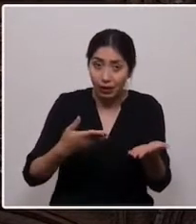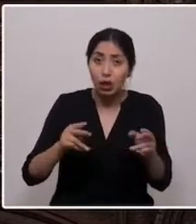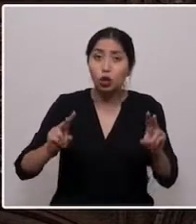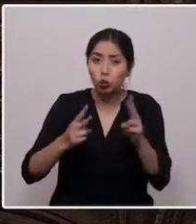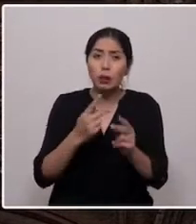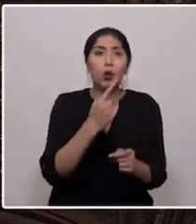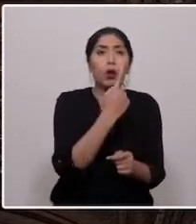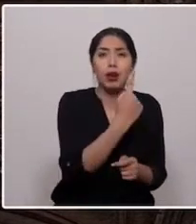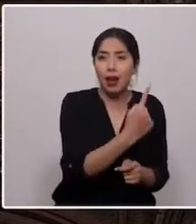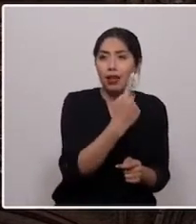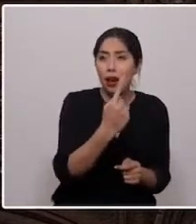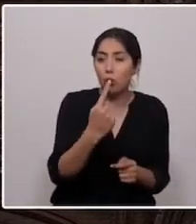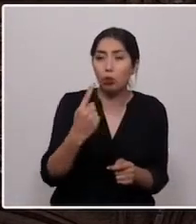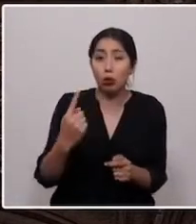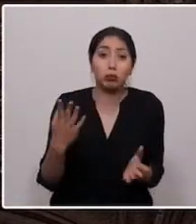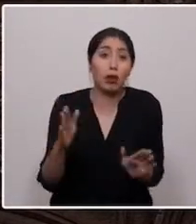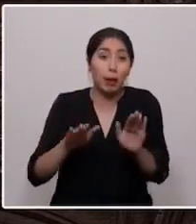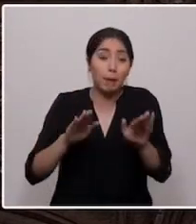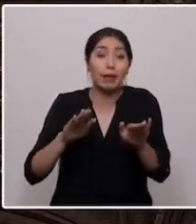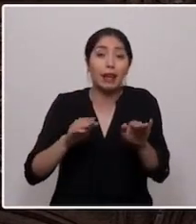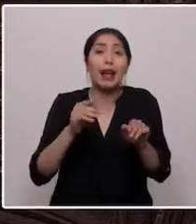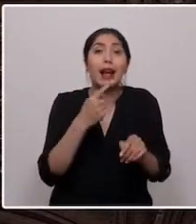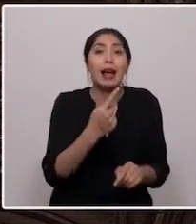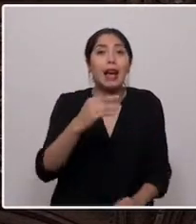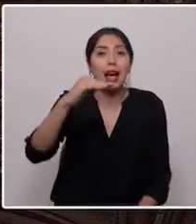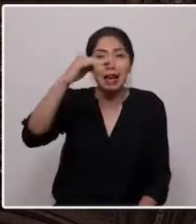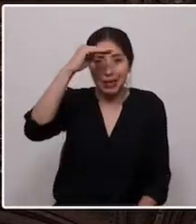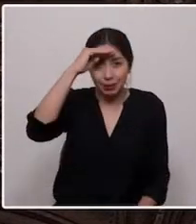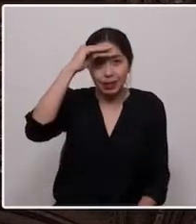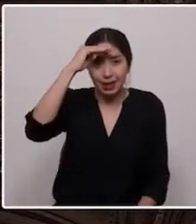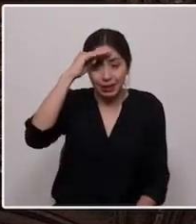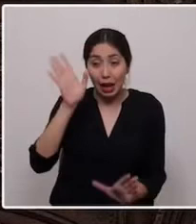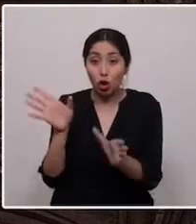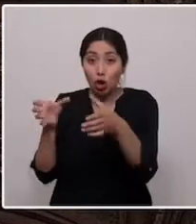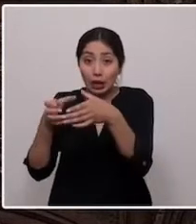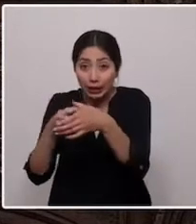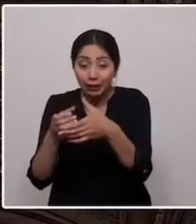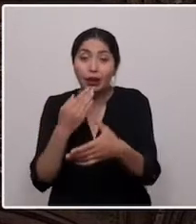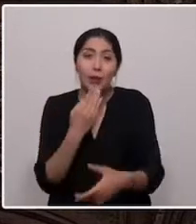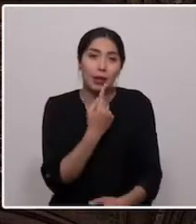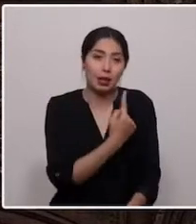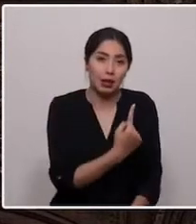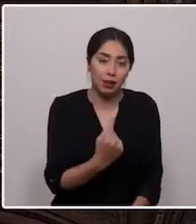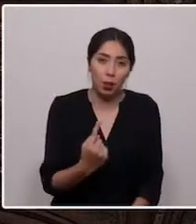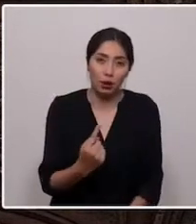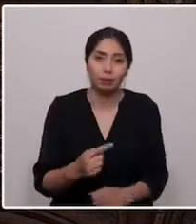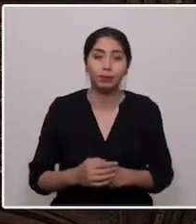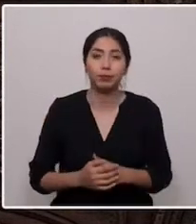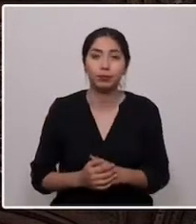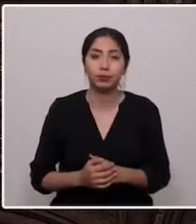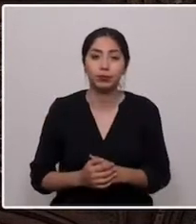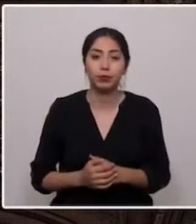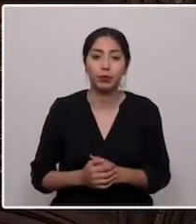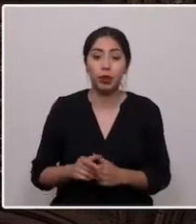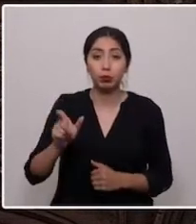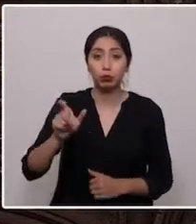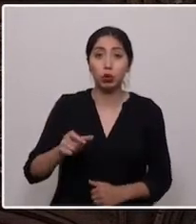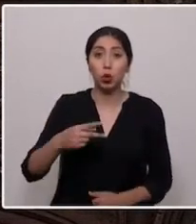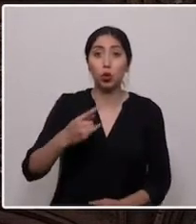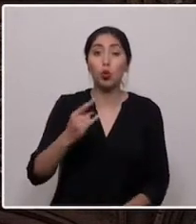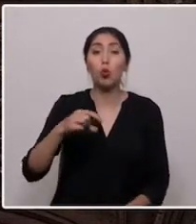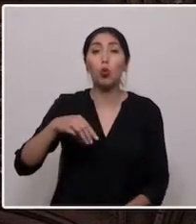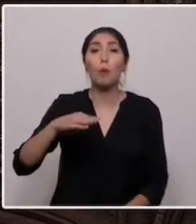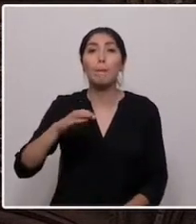arreglo a nuestras propias experiencias individuales y colectivas. Según el maestro Humberto Maturana,